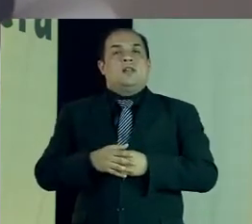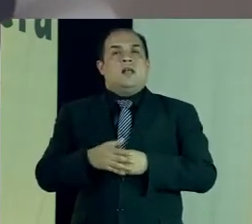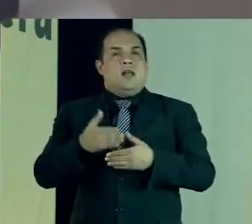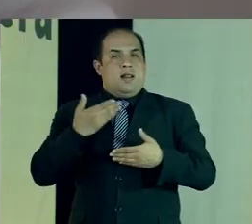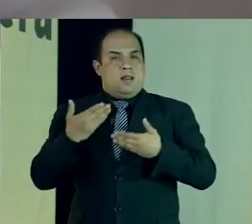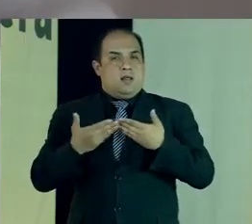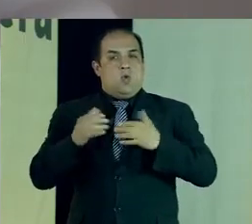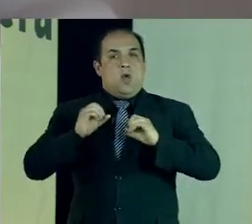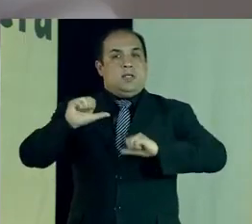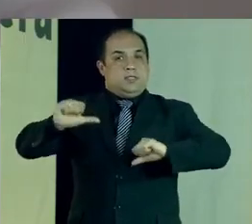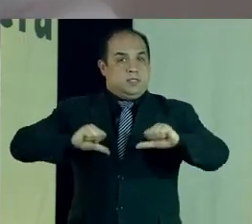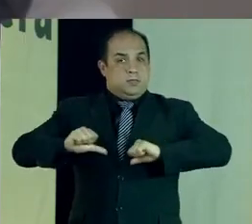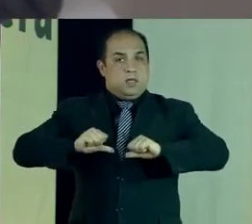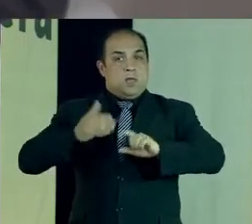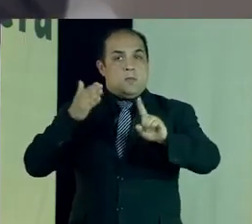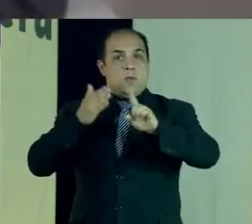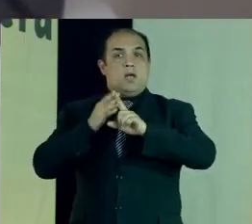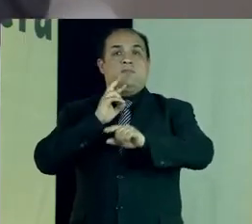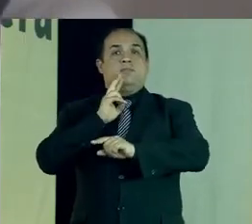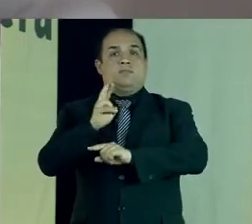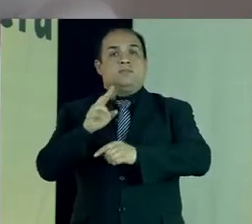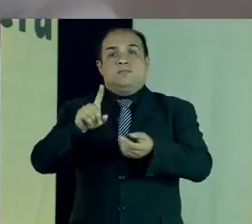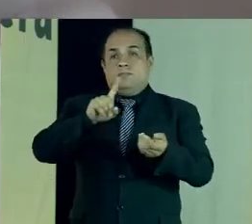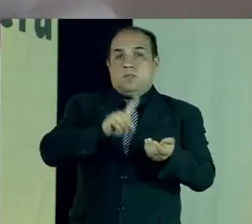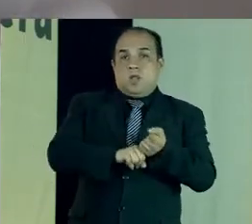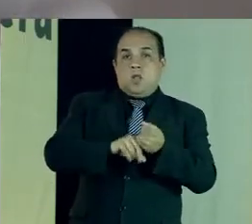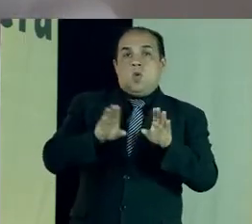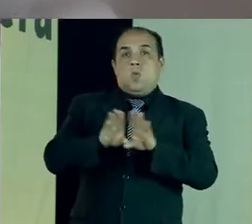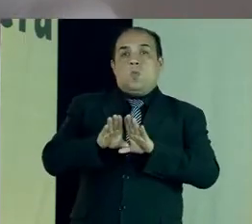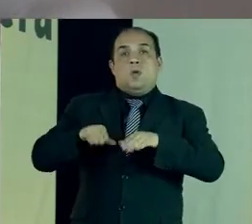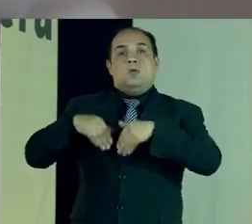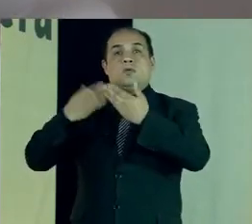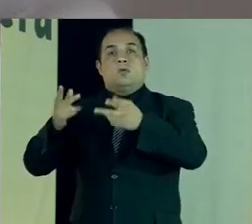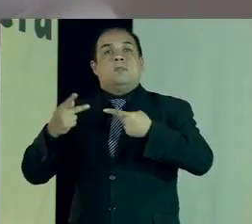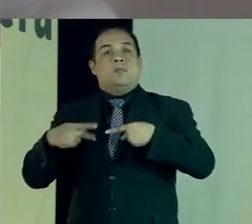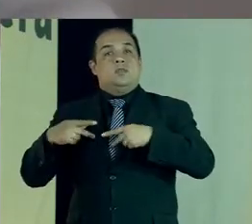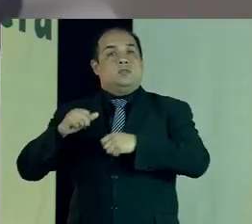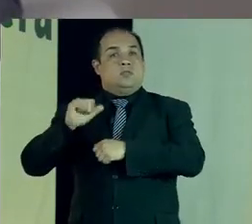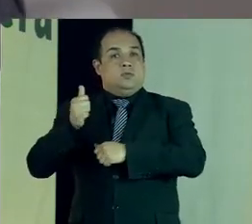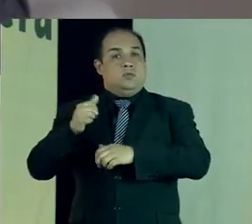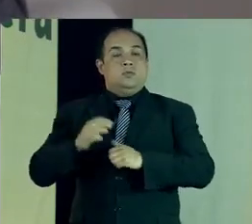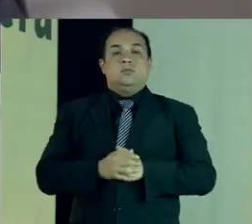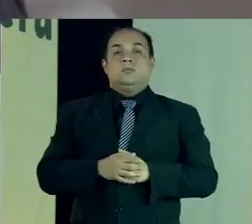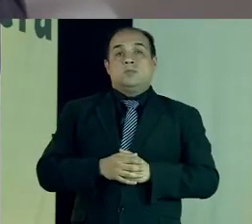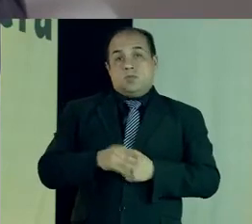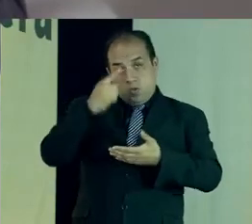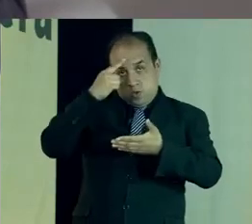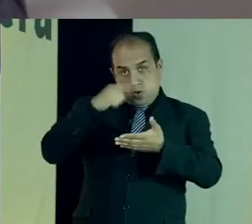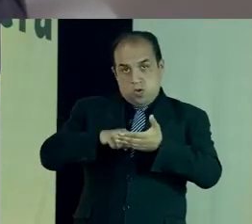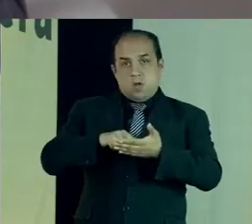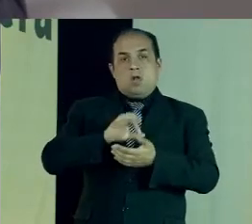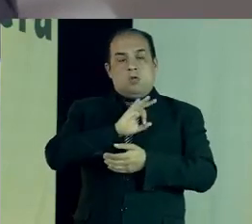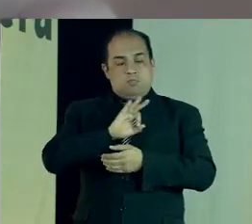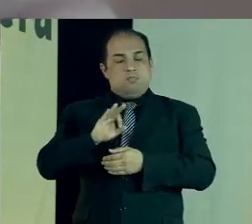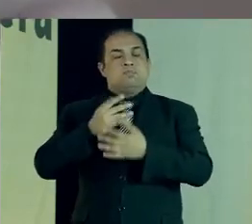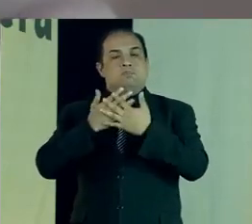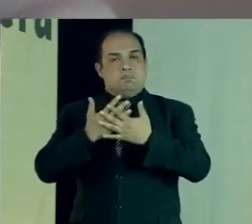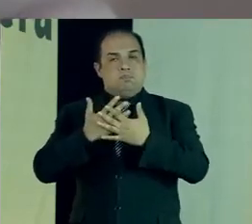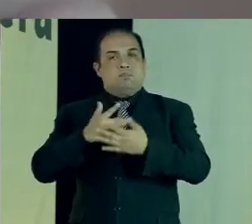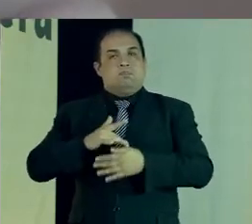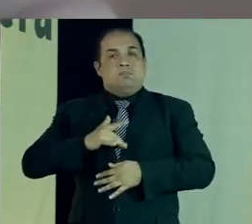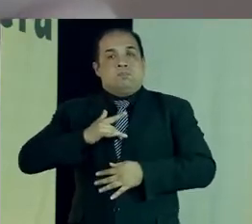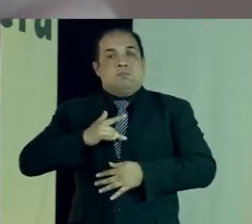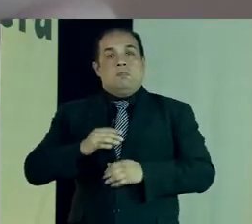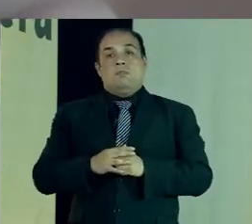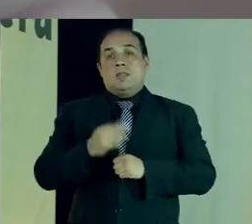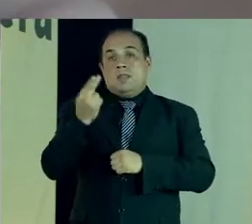actividad para resolver tanto lo propio como lo externo entonces creo que hay esperanza pero necesitamos